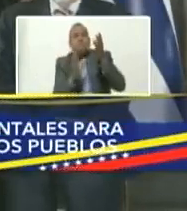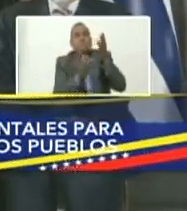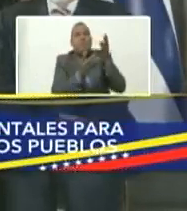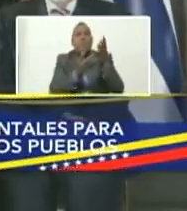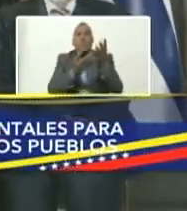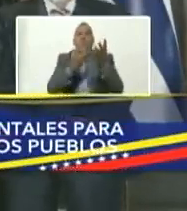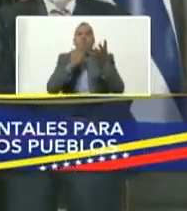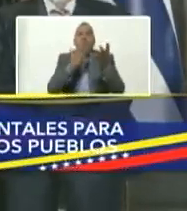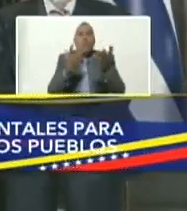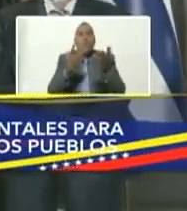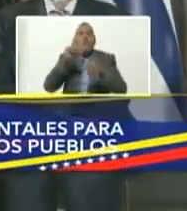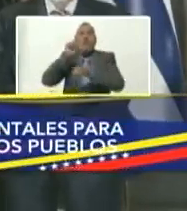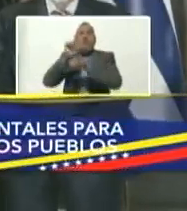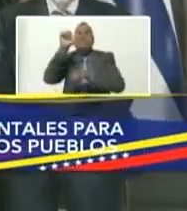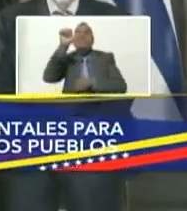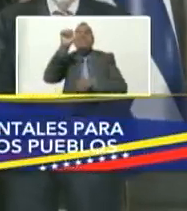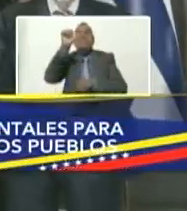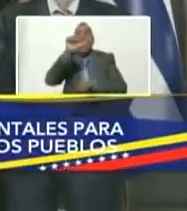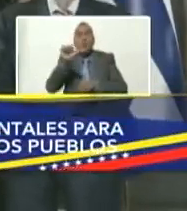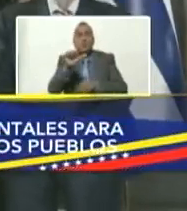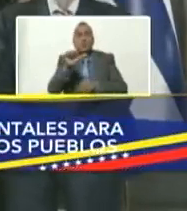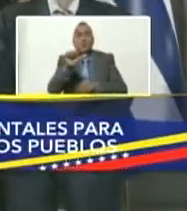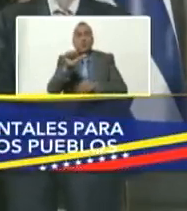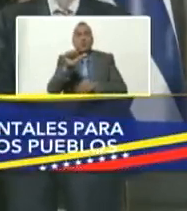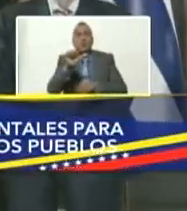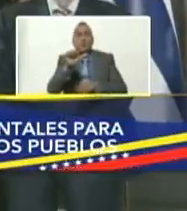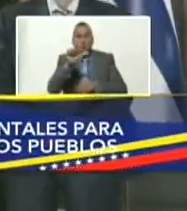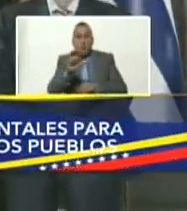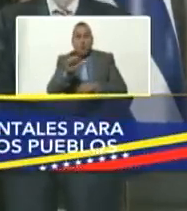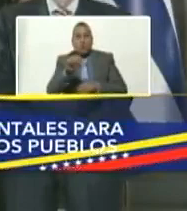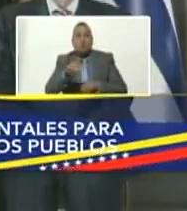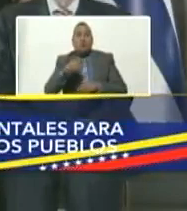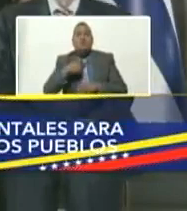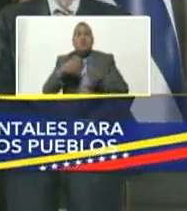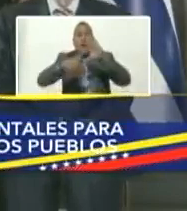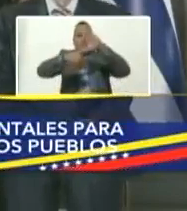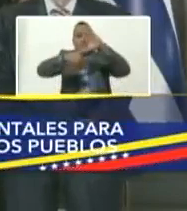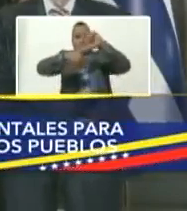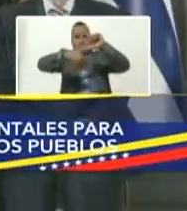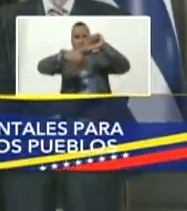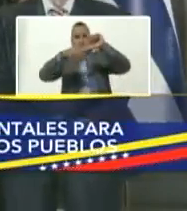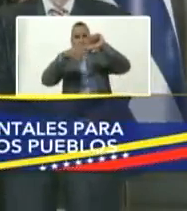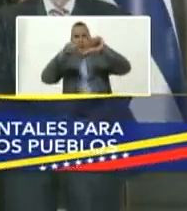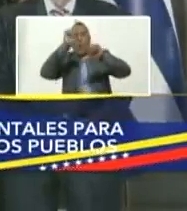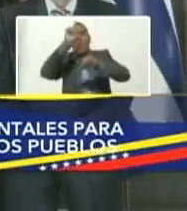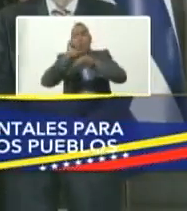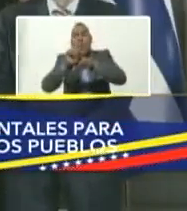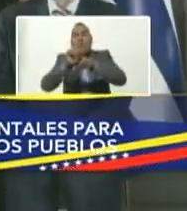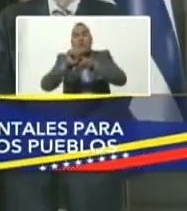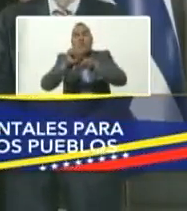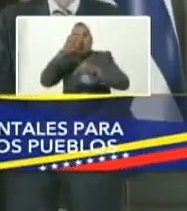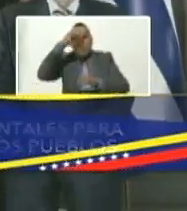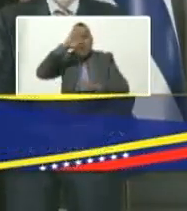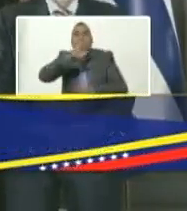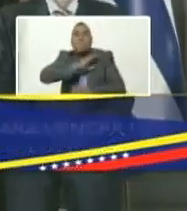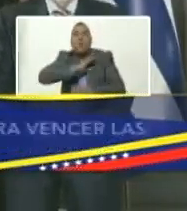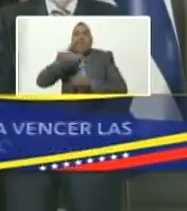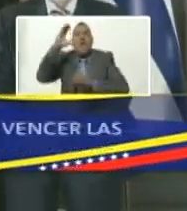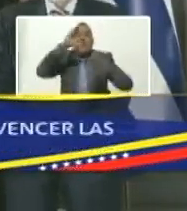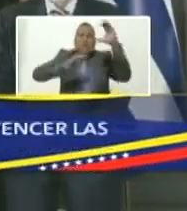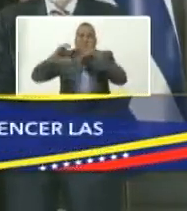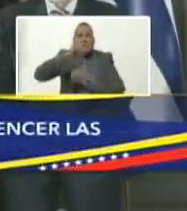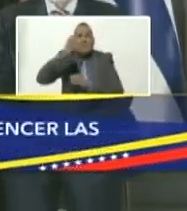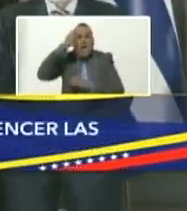país del sur del planeta, único país de América Latina y el Caribe que con su ciencia, su